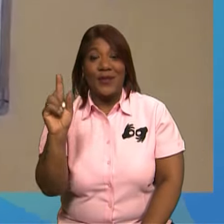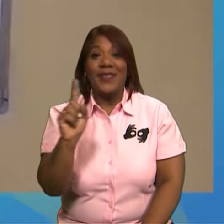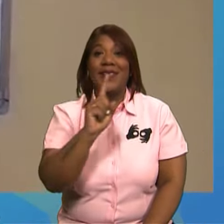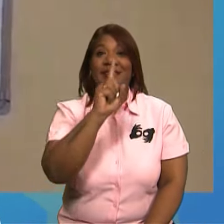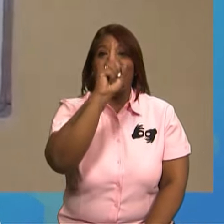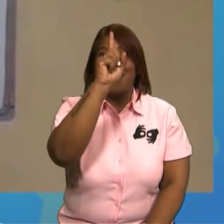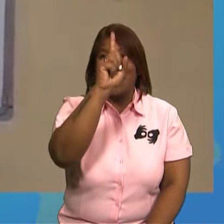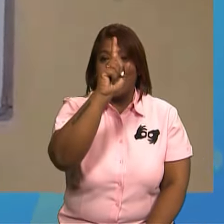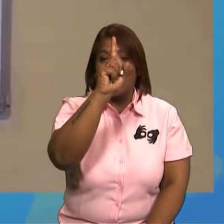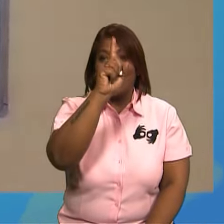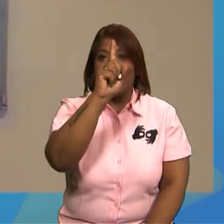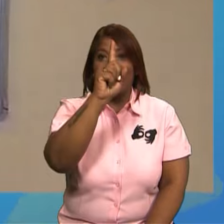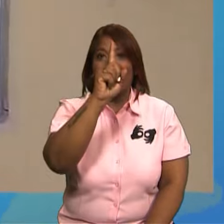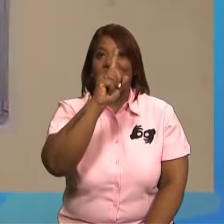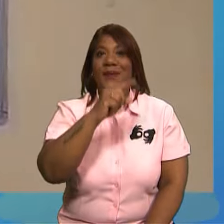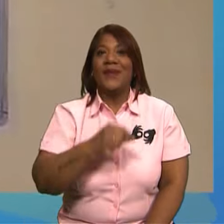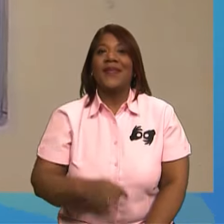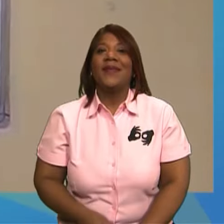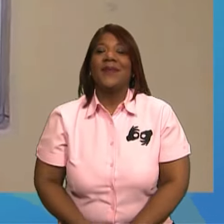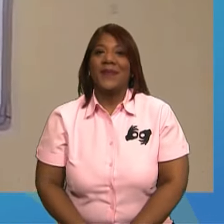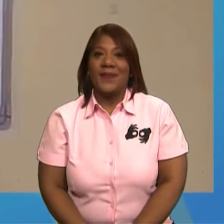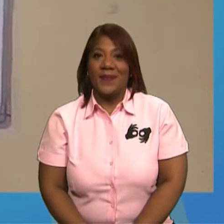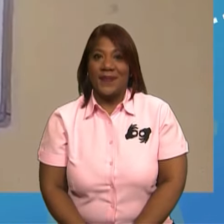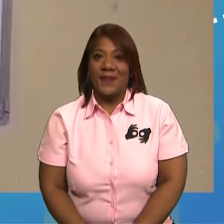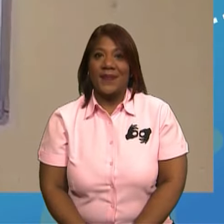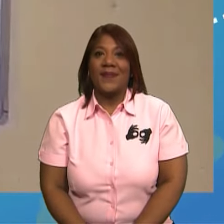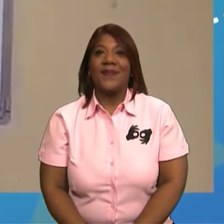8 y llevamos 1.